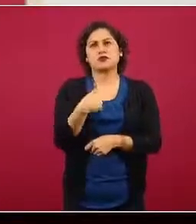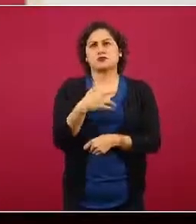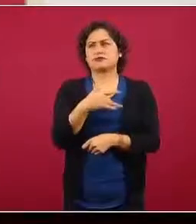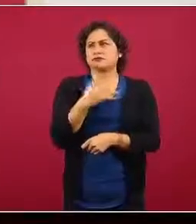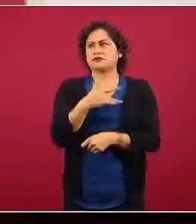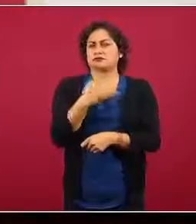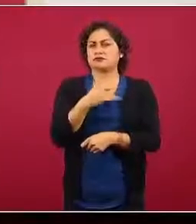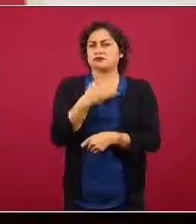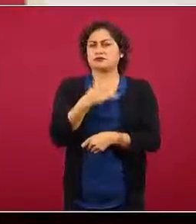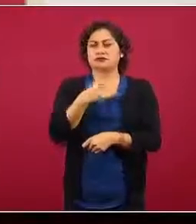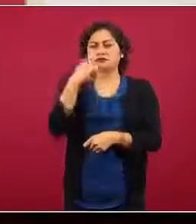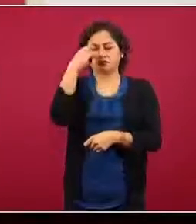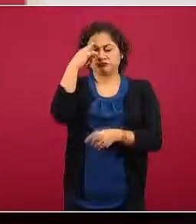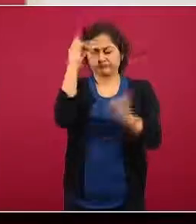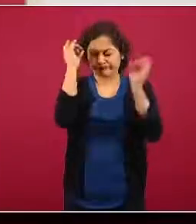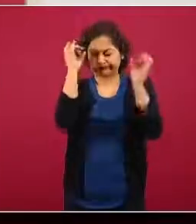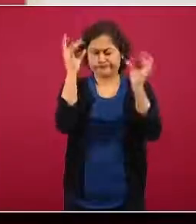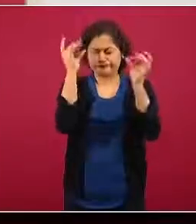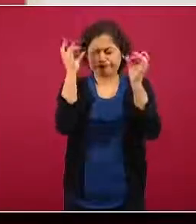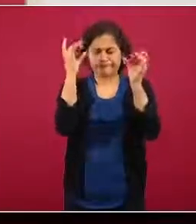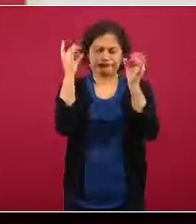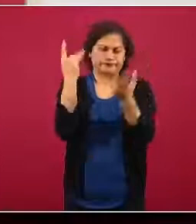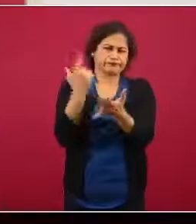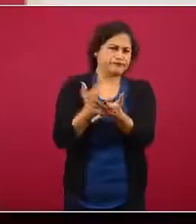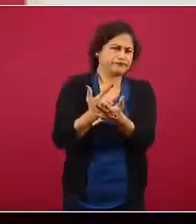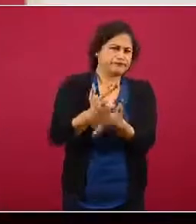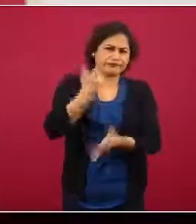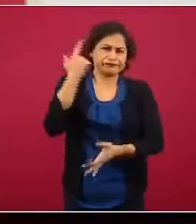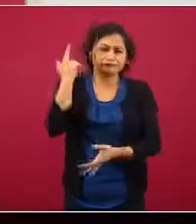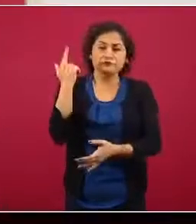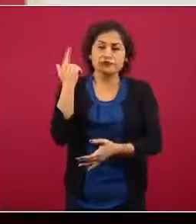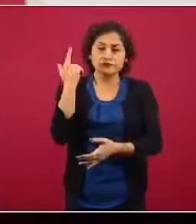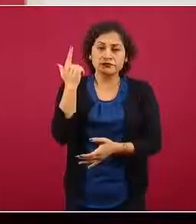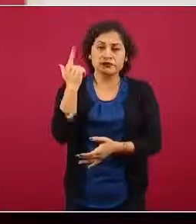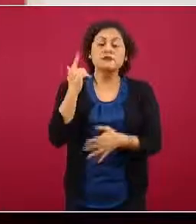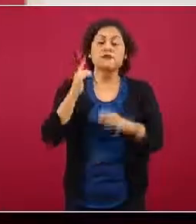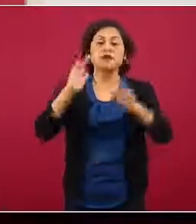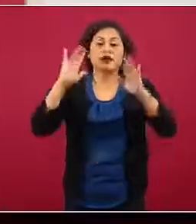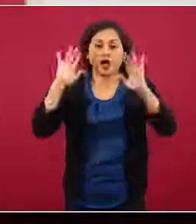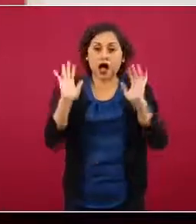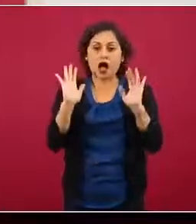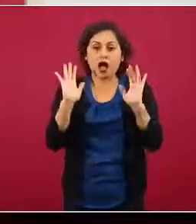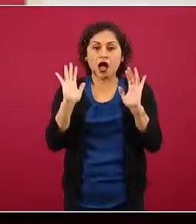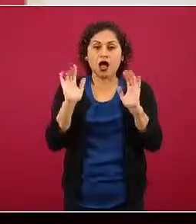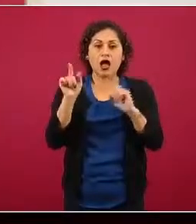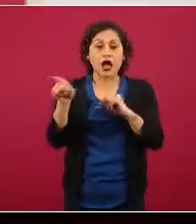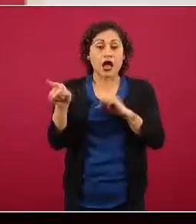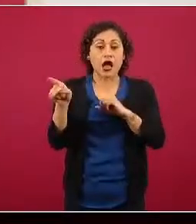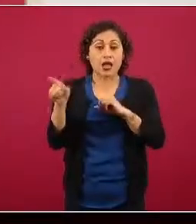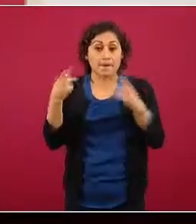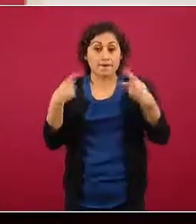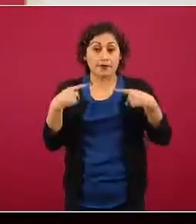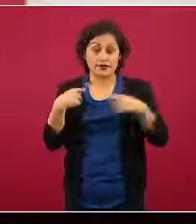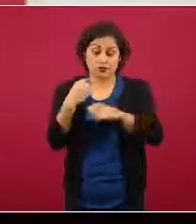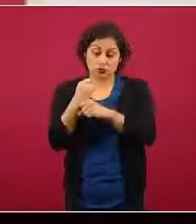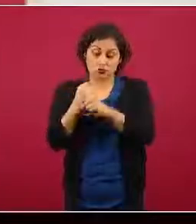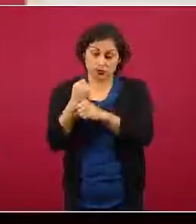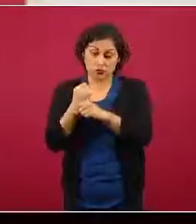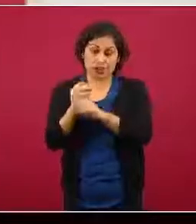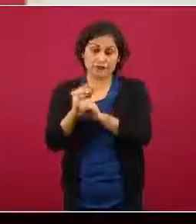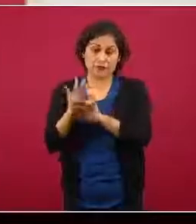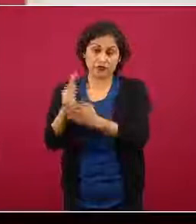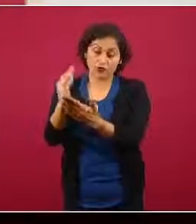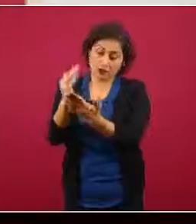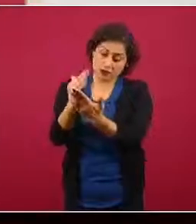presento dolor de cabeza severo, ¿sí?, y dentro de la